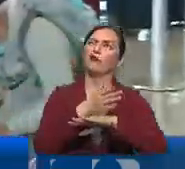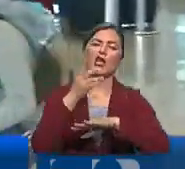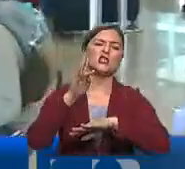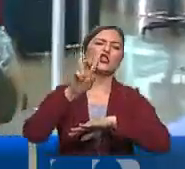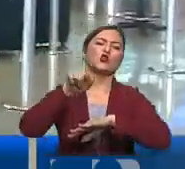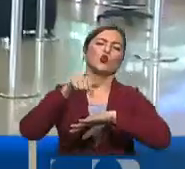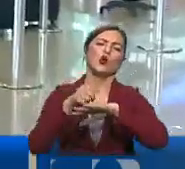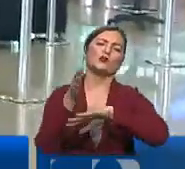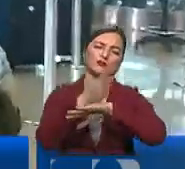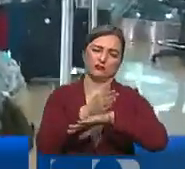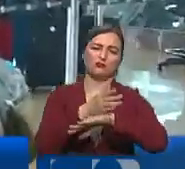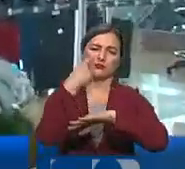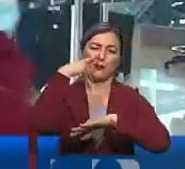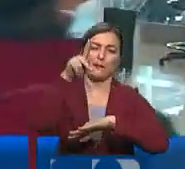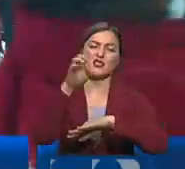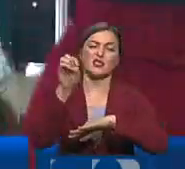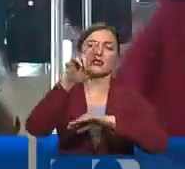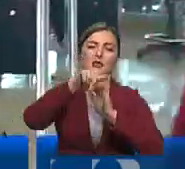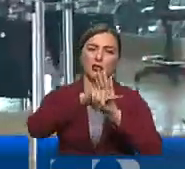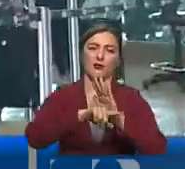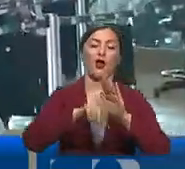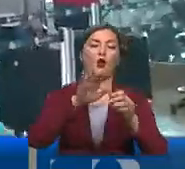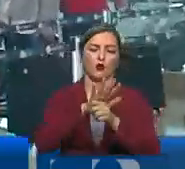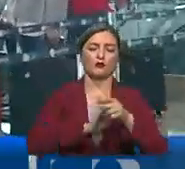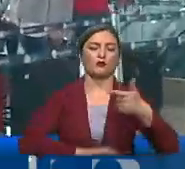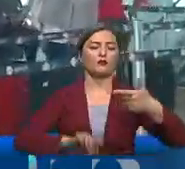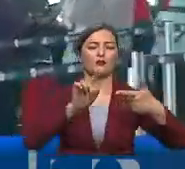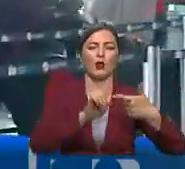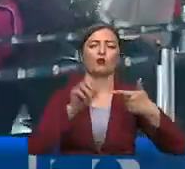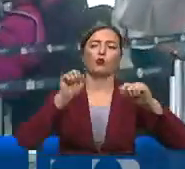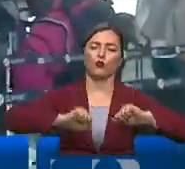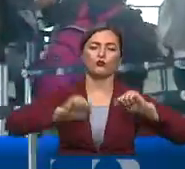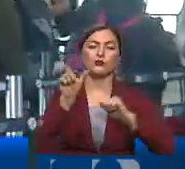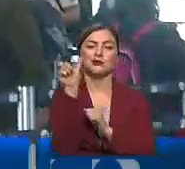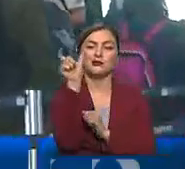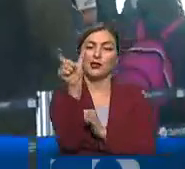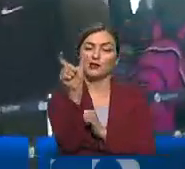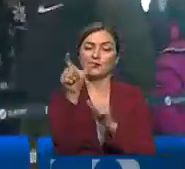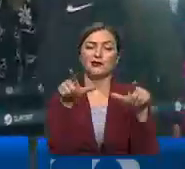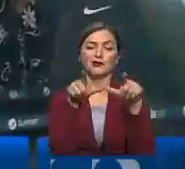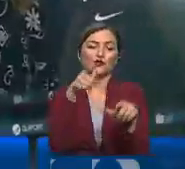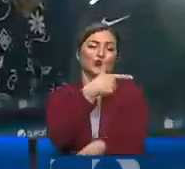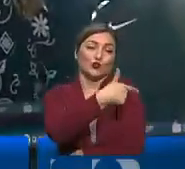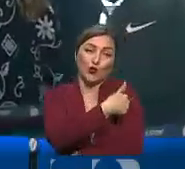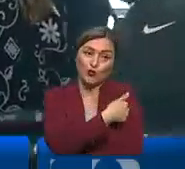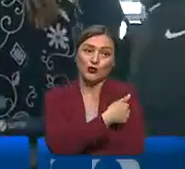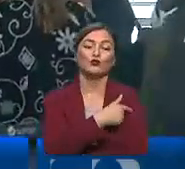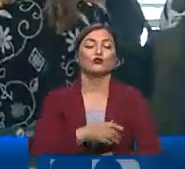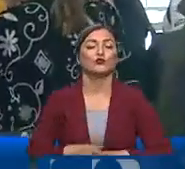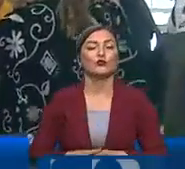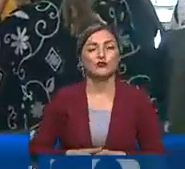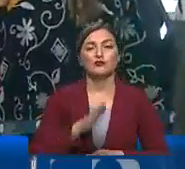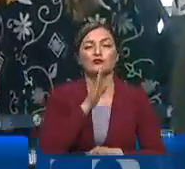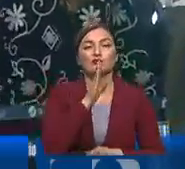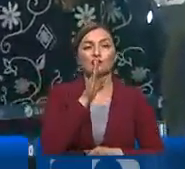de las 72 horas previas al ingreso al Ecuador. También se puede presentar el carnet o certificado de vacunación siempre que